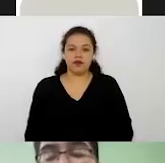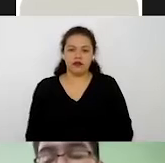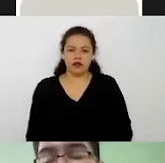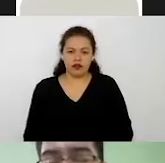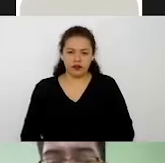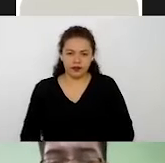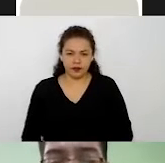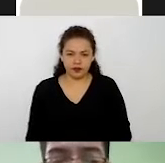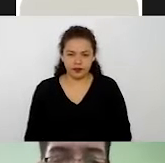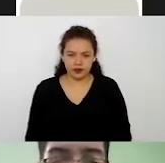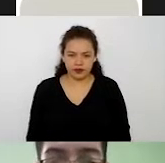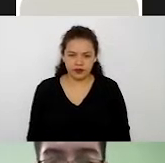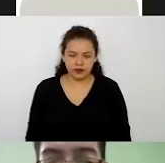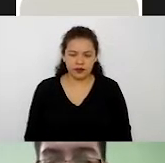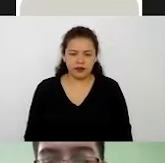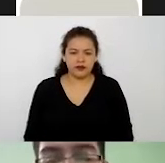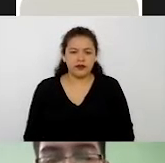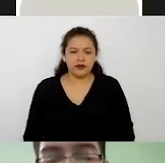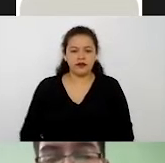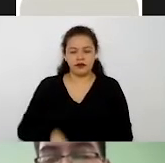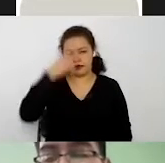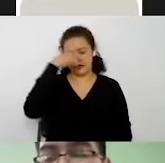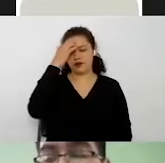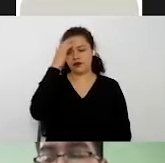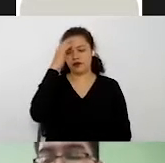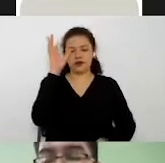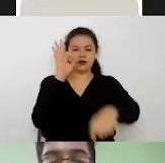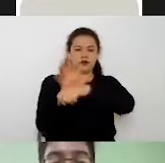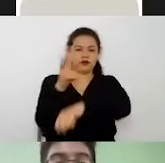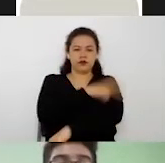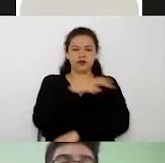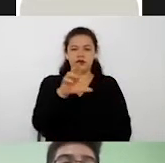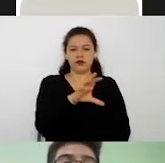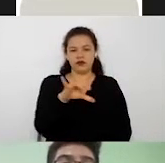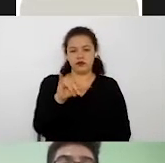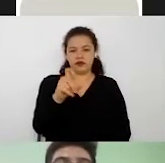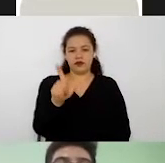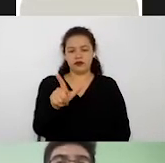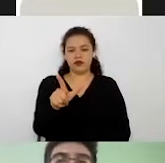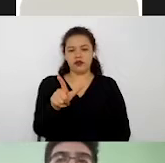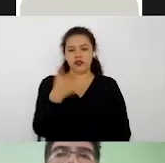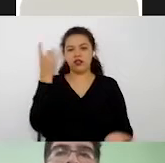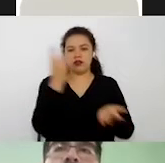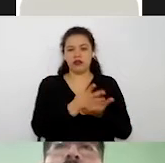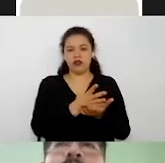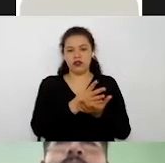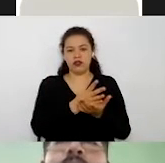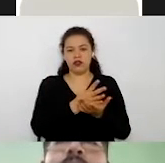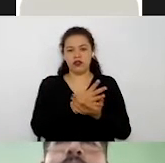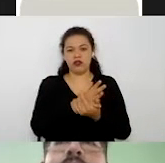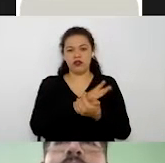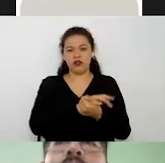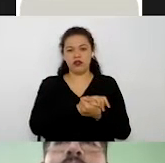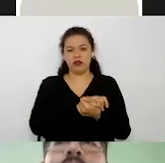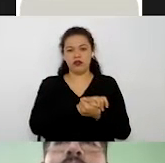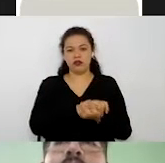Y que sepan que todo esto de la protección civil no es solamente eh, el,